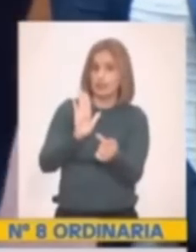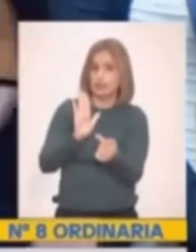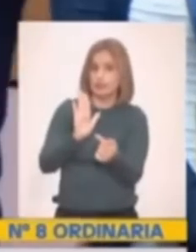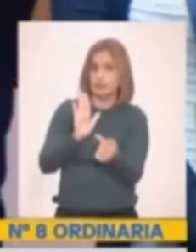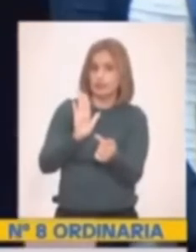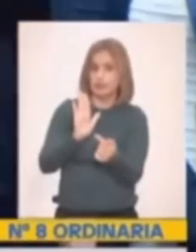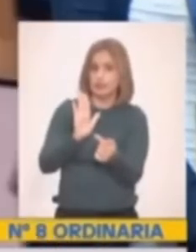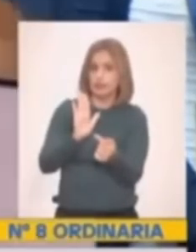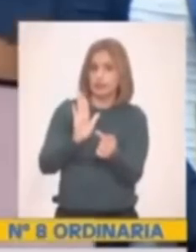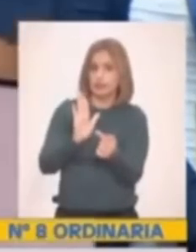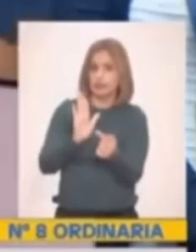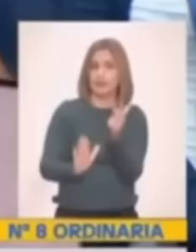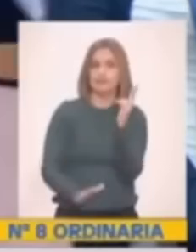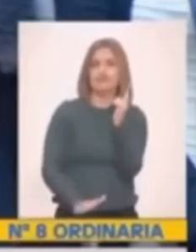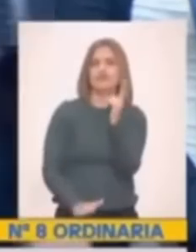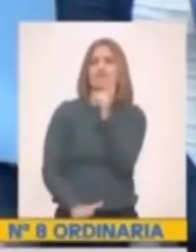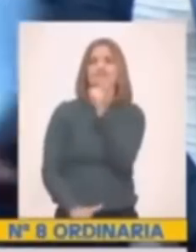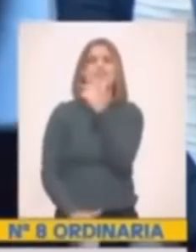gatillo fácil,